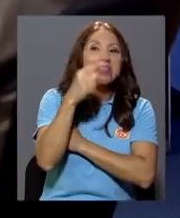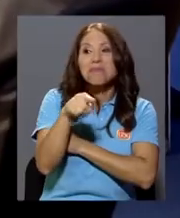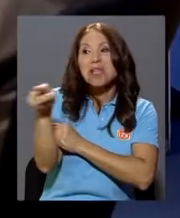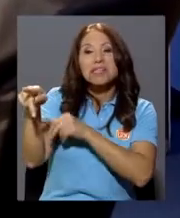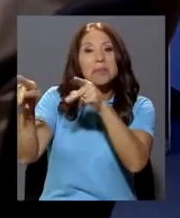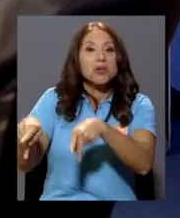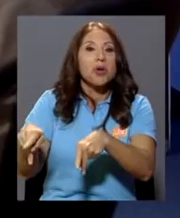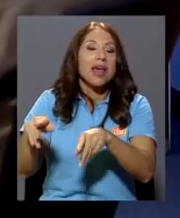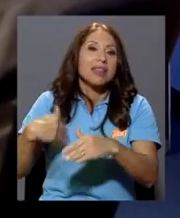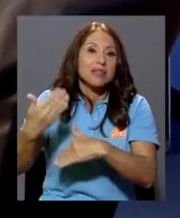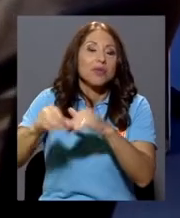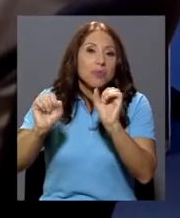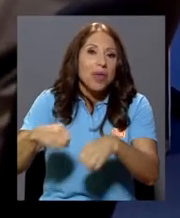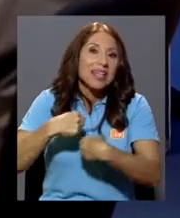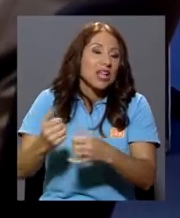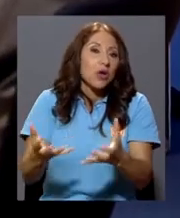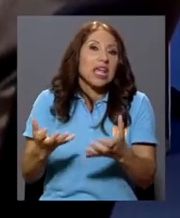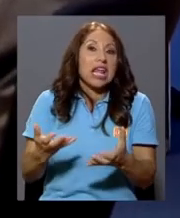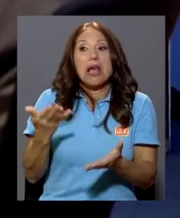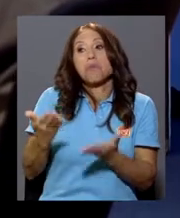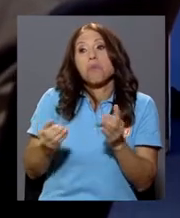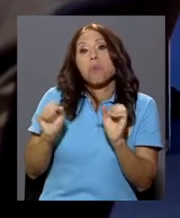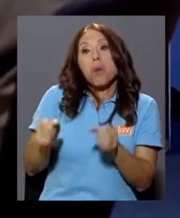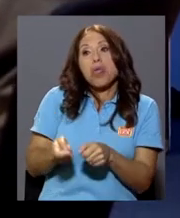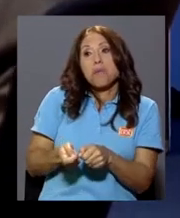expulsar, la pueden privar de libertad,